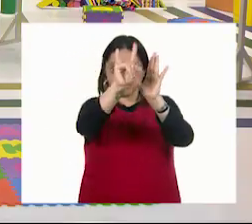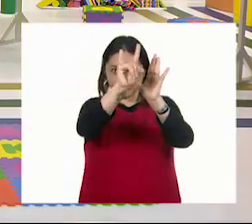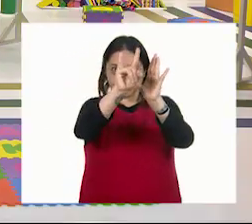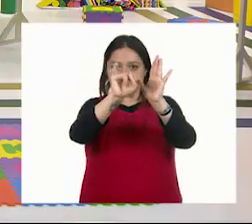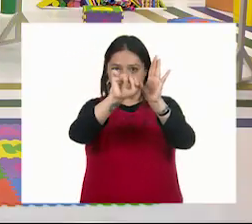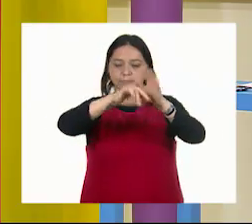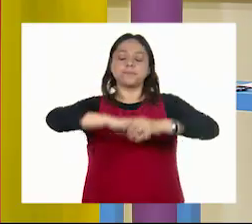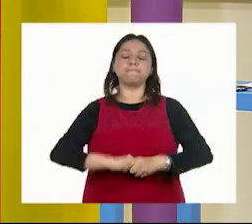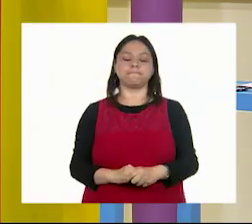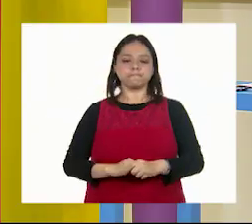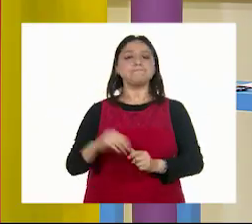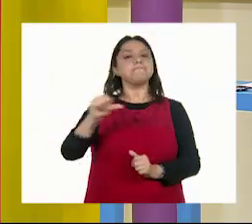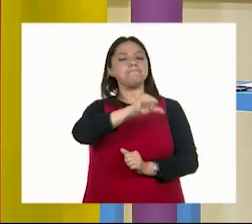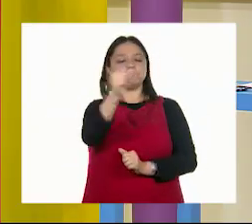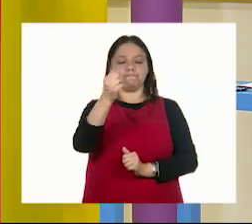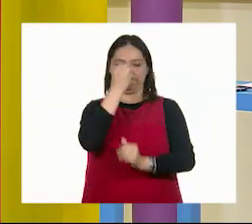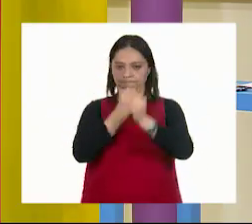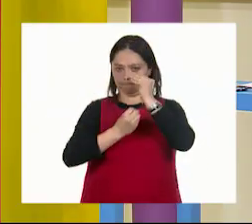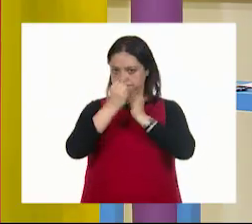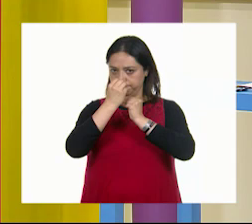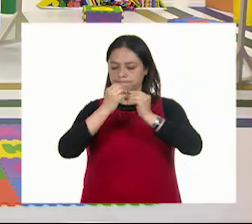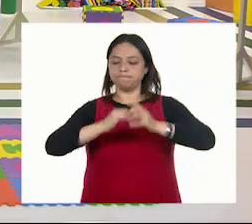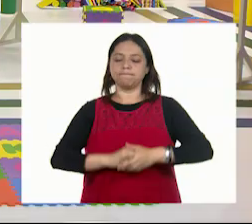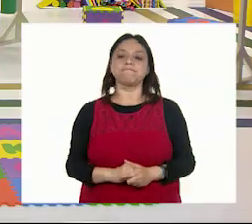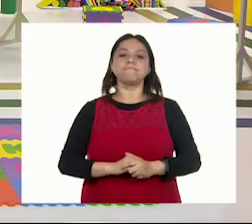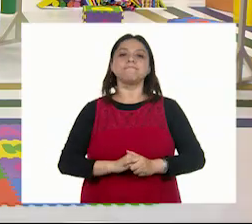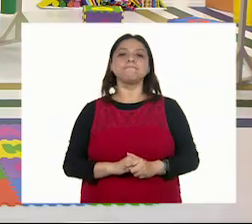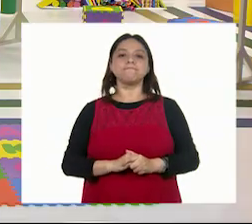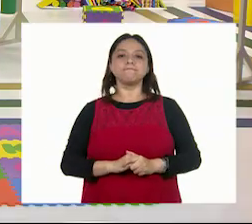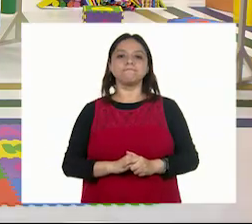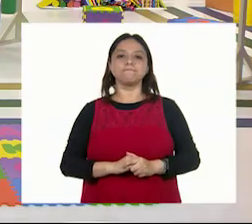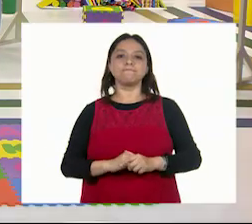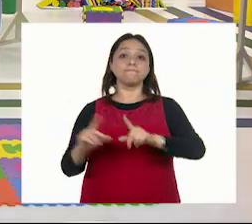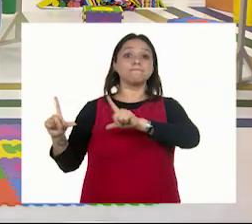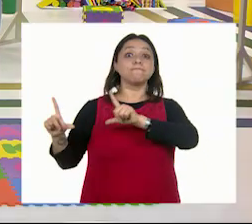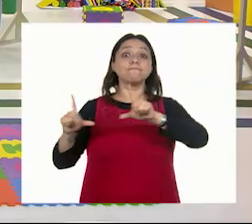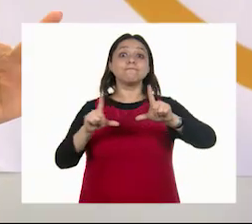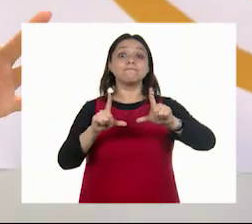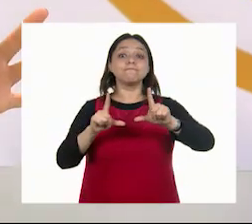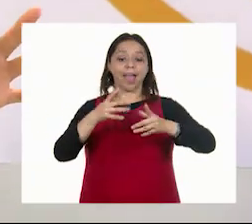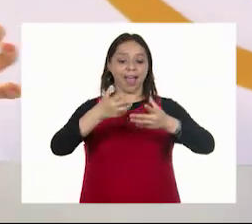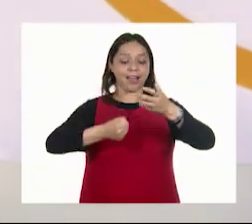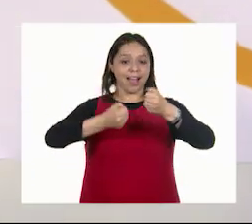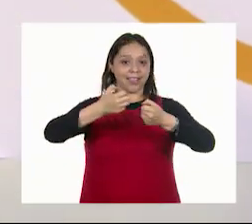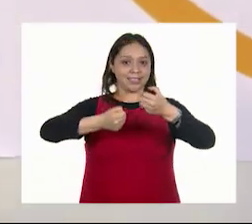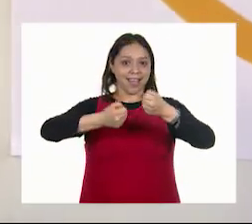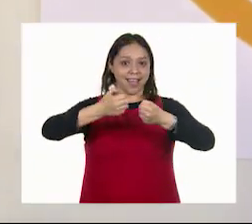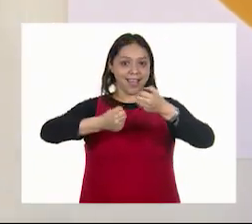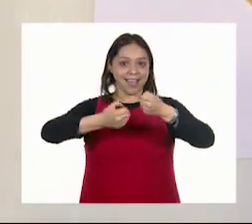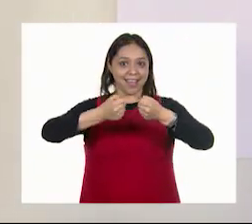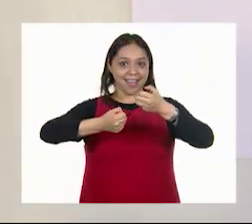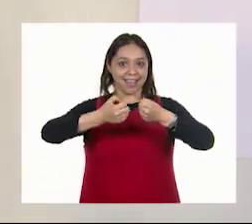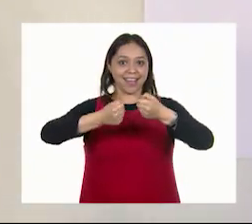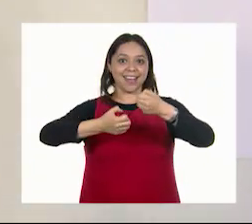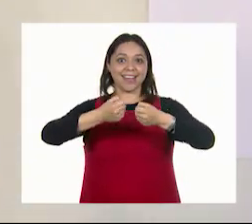¿Tenemos otro alimento, Ale? Sí, tenemos leche. ¡Leche!